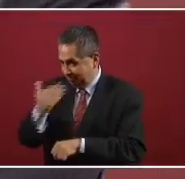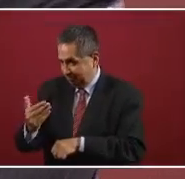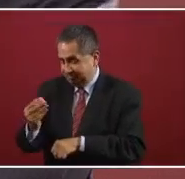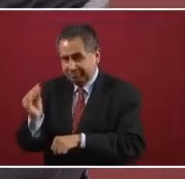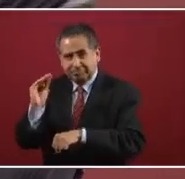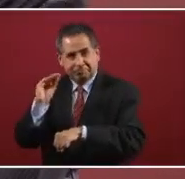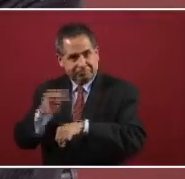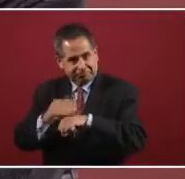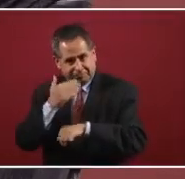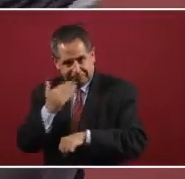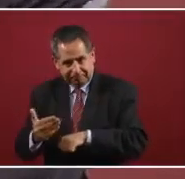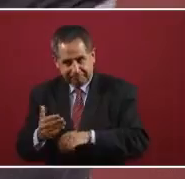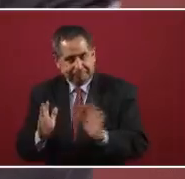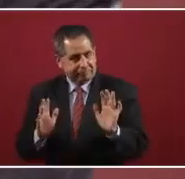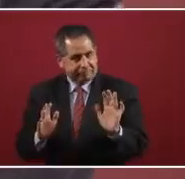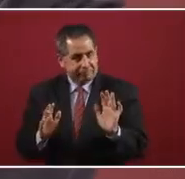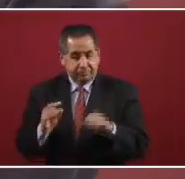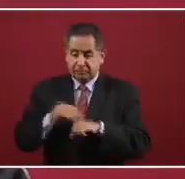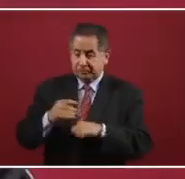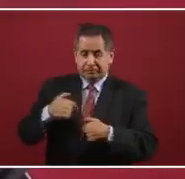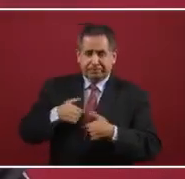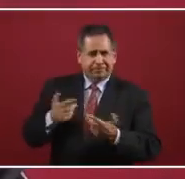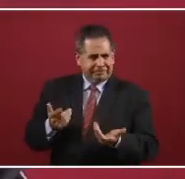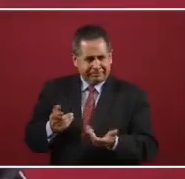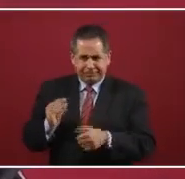bien. Y no es conmigo,